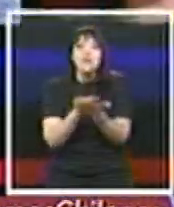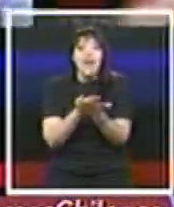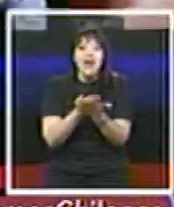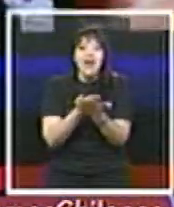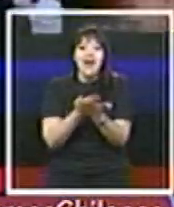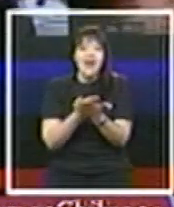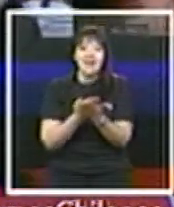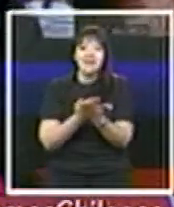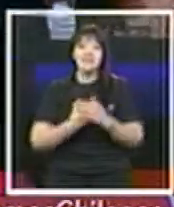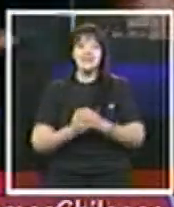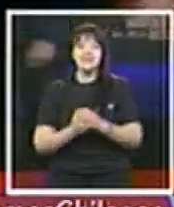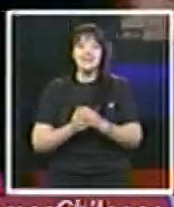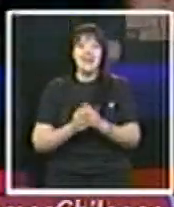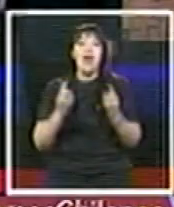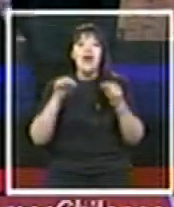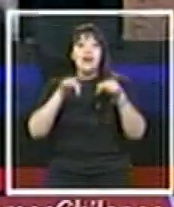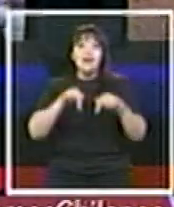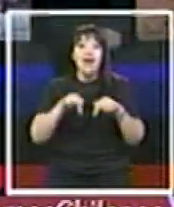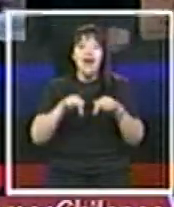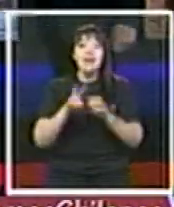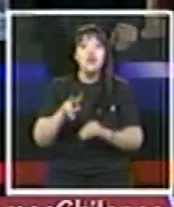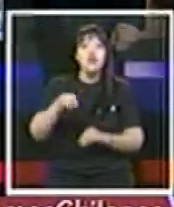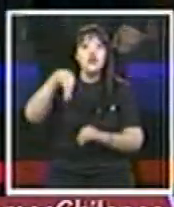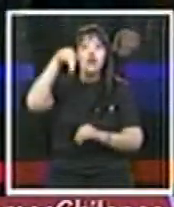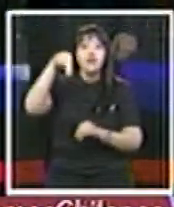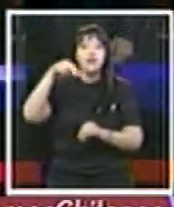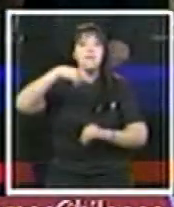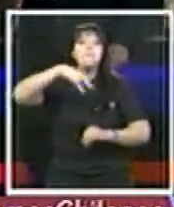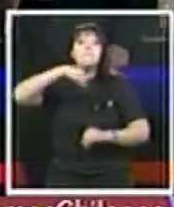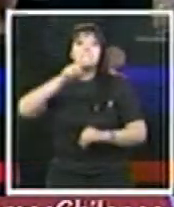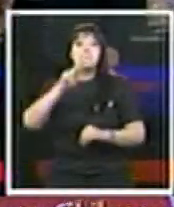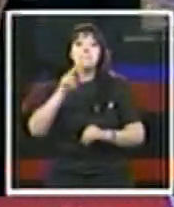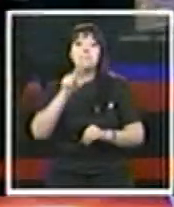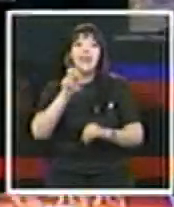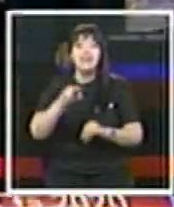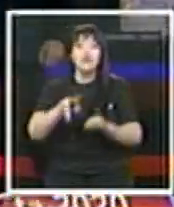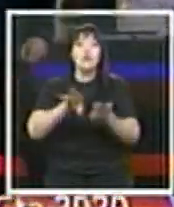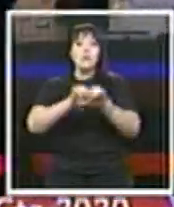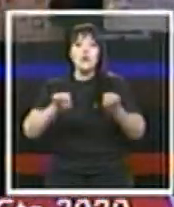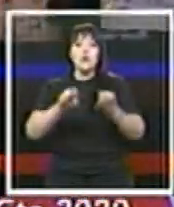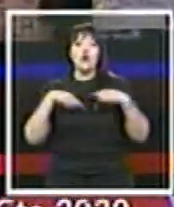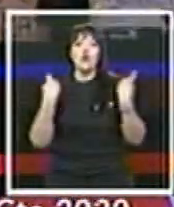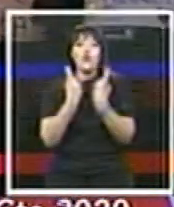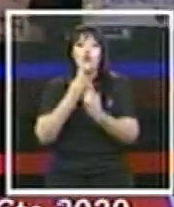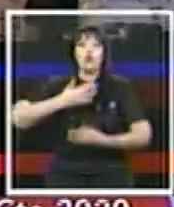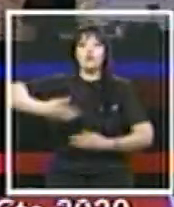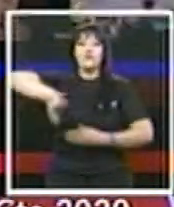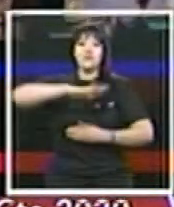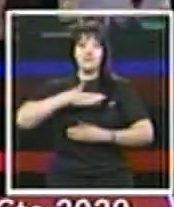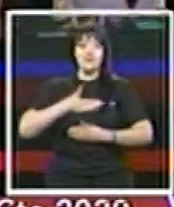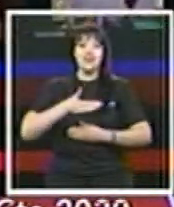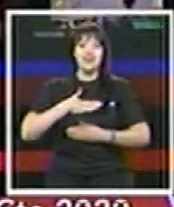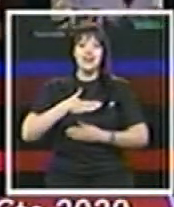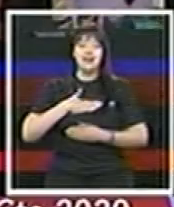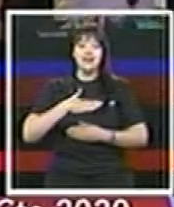están? Aquí están en el norte, Martín, comprometidos con nosotros. Están desde